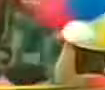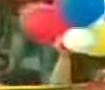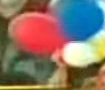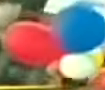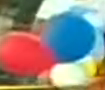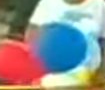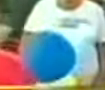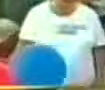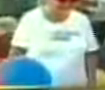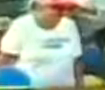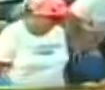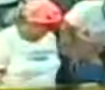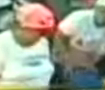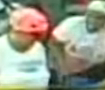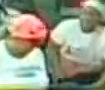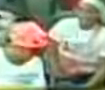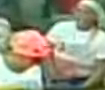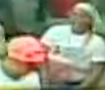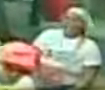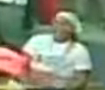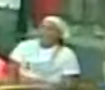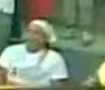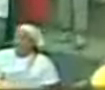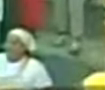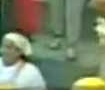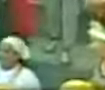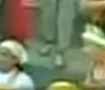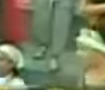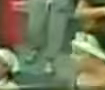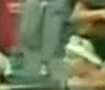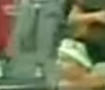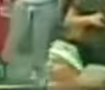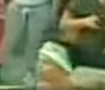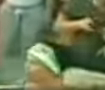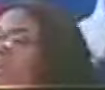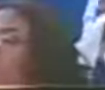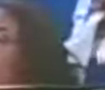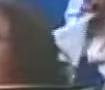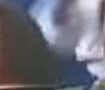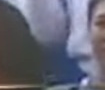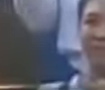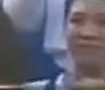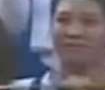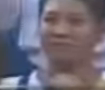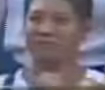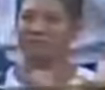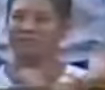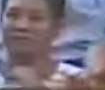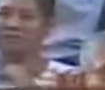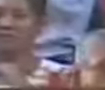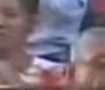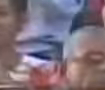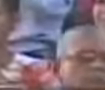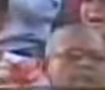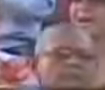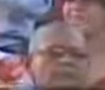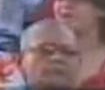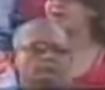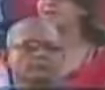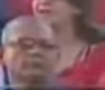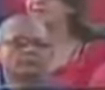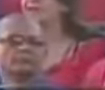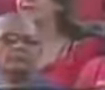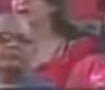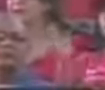del llamado del jefe de Estado Nacional, se realiza en las comunidades y en todos los sectores